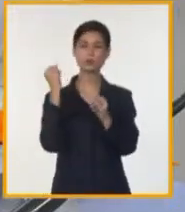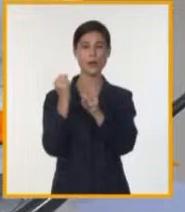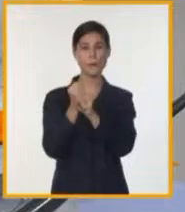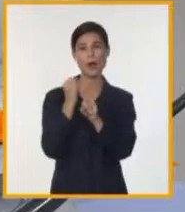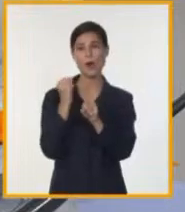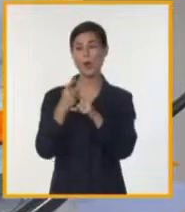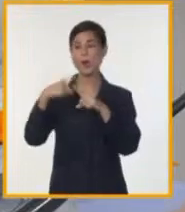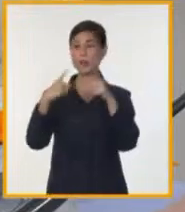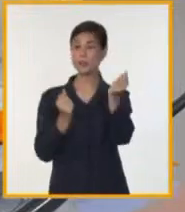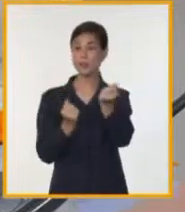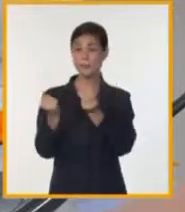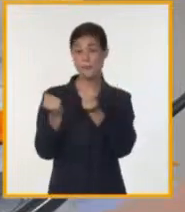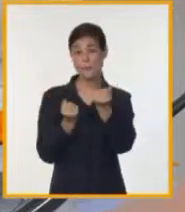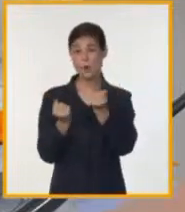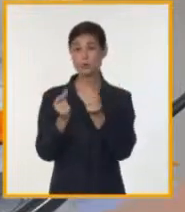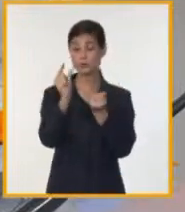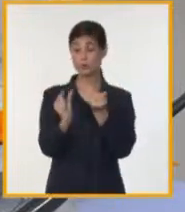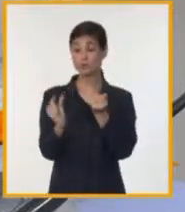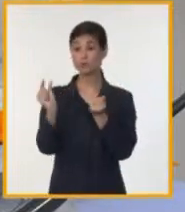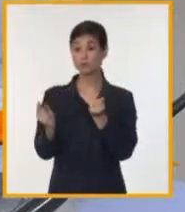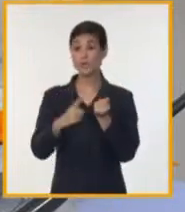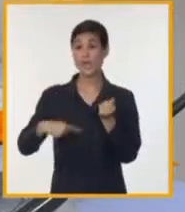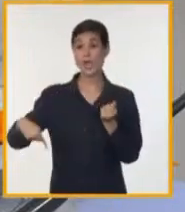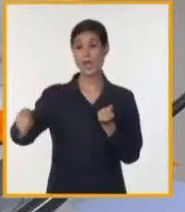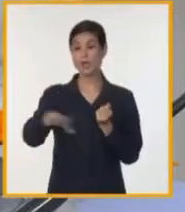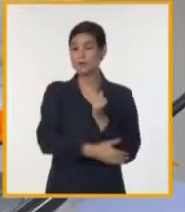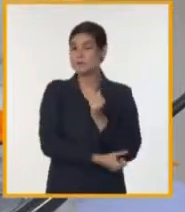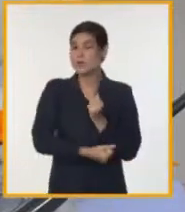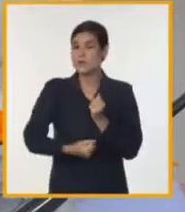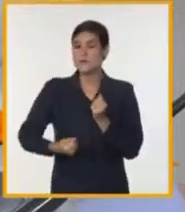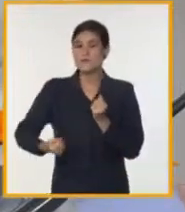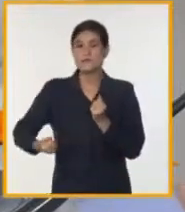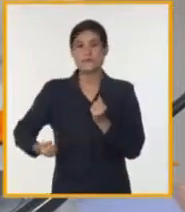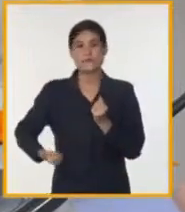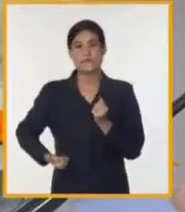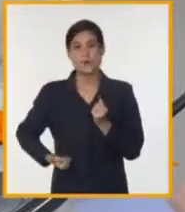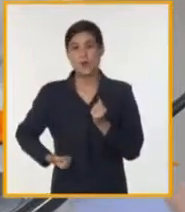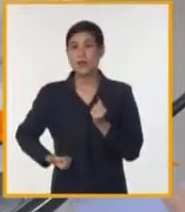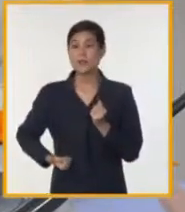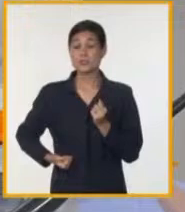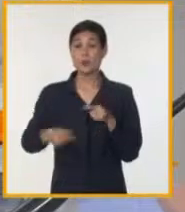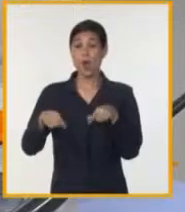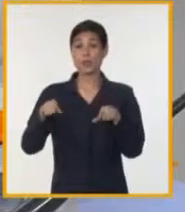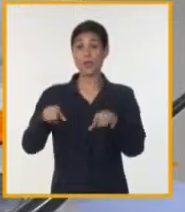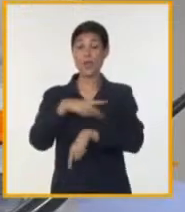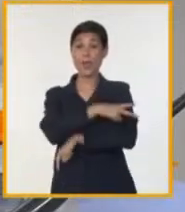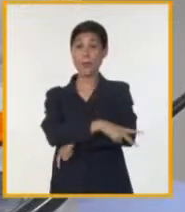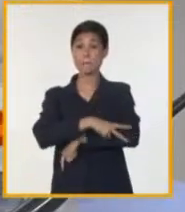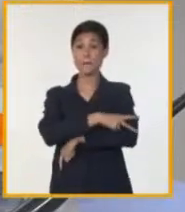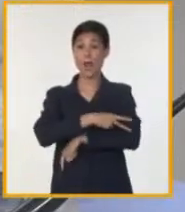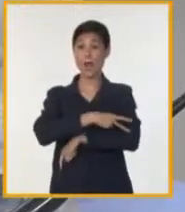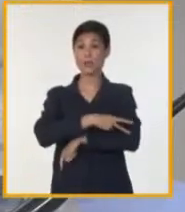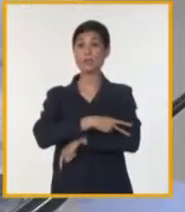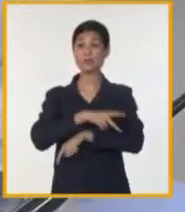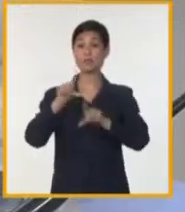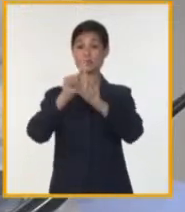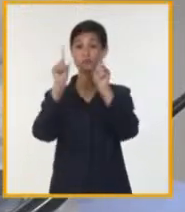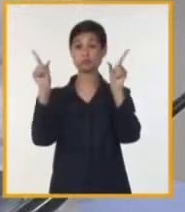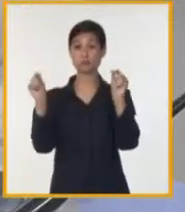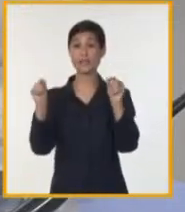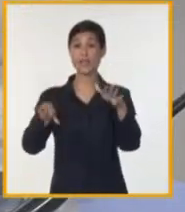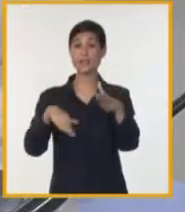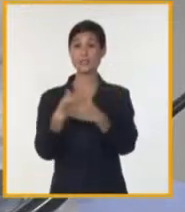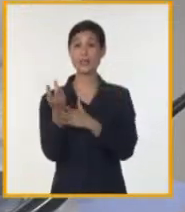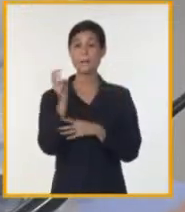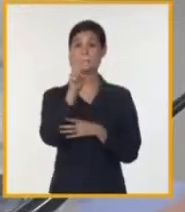en esta honrosa tarea de transportar pasajeros y carga por todo lo ancho y largo del país. Se celebra el 28, ¿no? El día 28